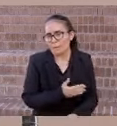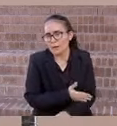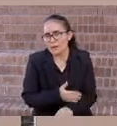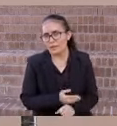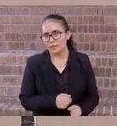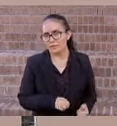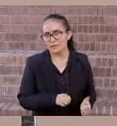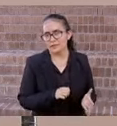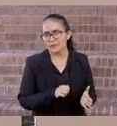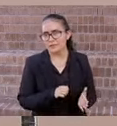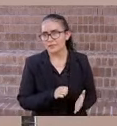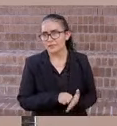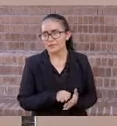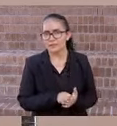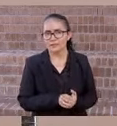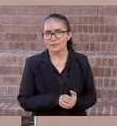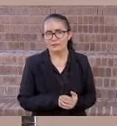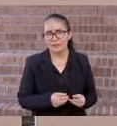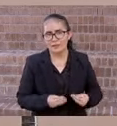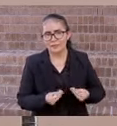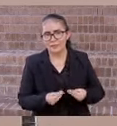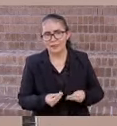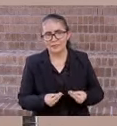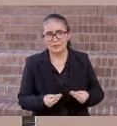esto es plástico